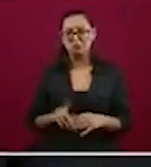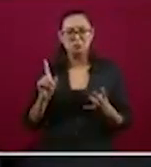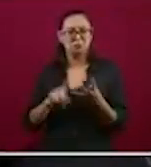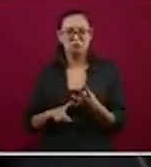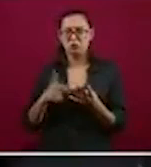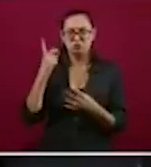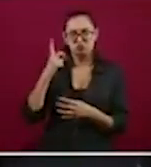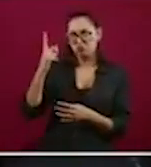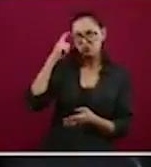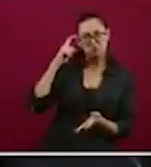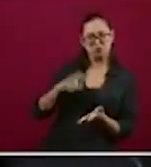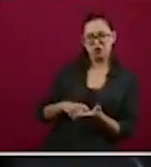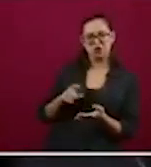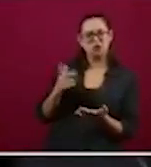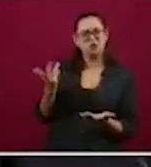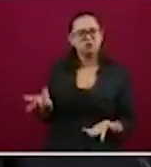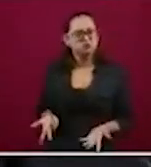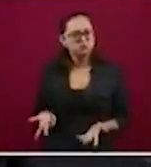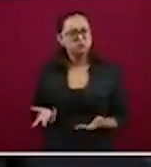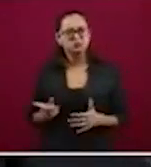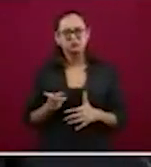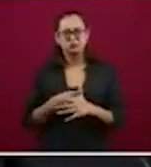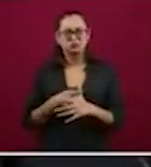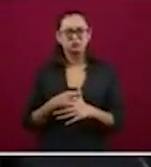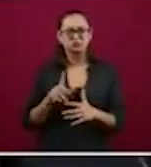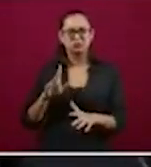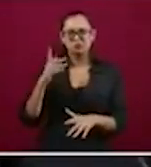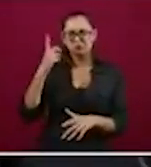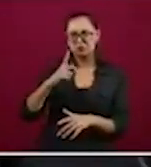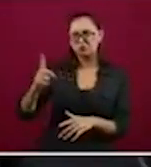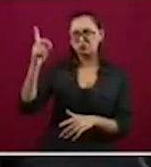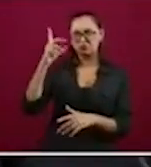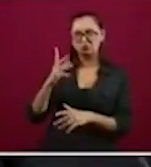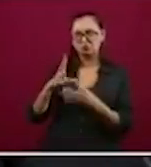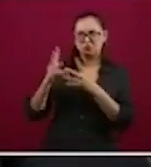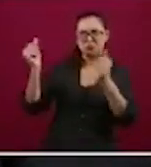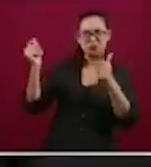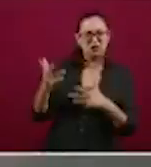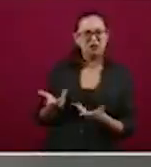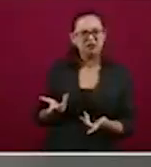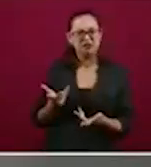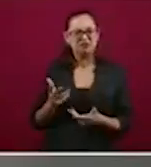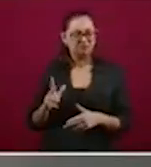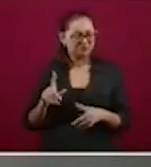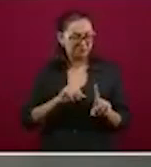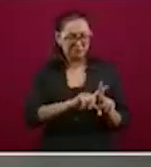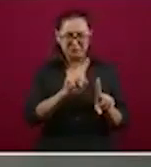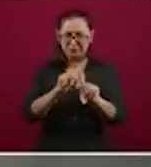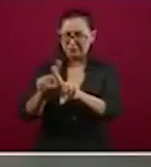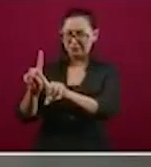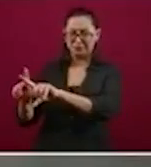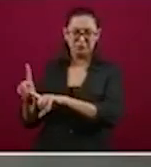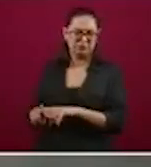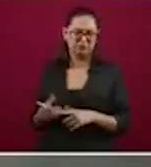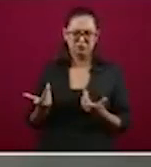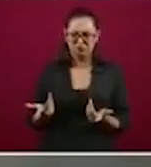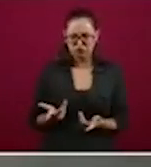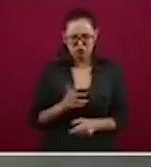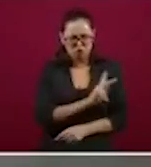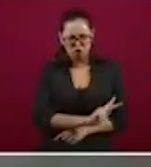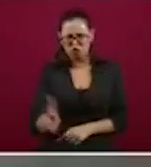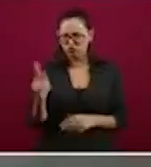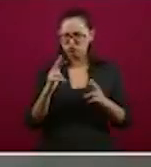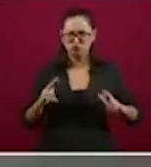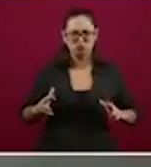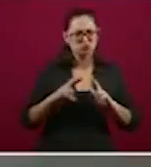que resolver el problema de la inseguridad y la violencia eso está pendiente hemos logrado estabilizar